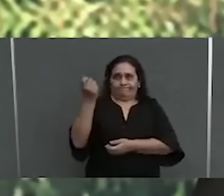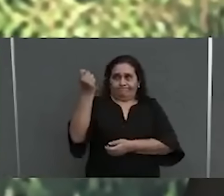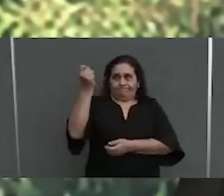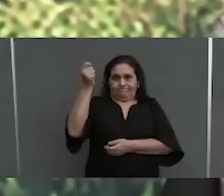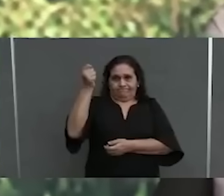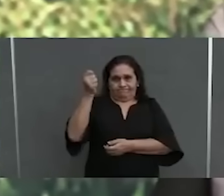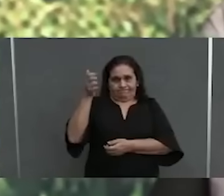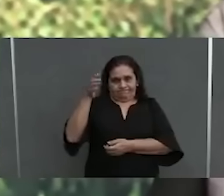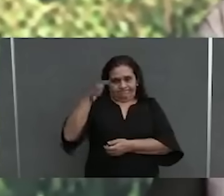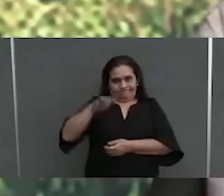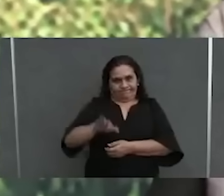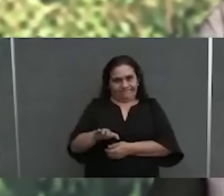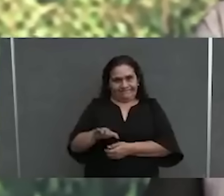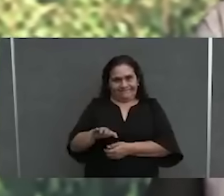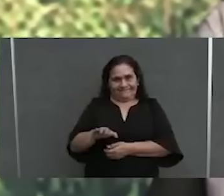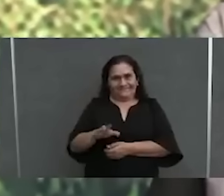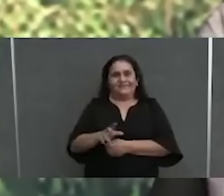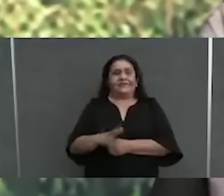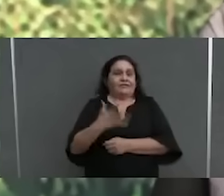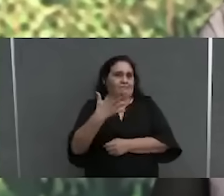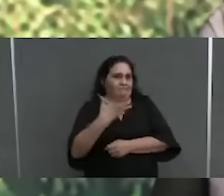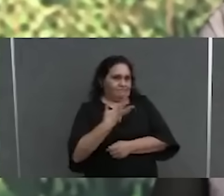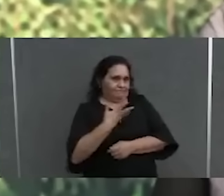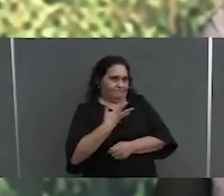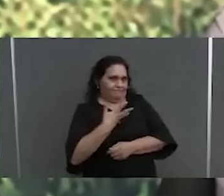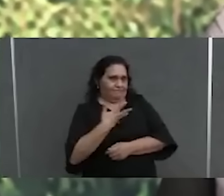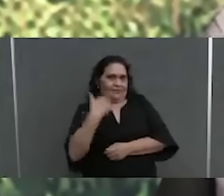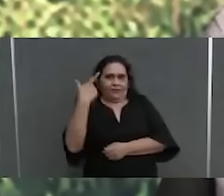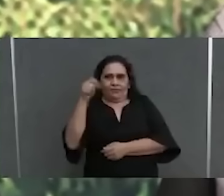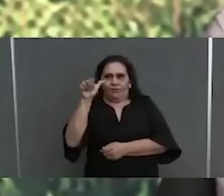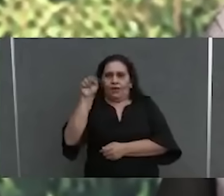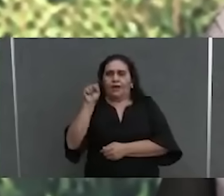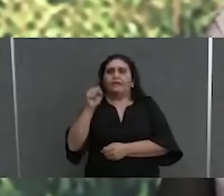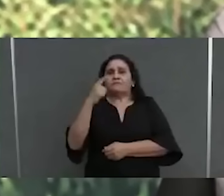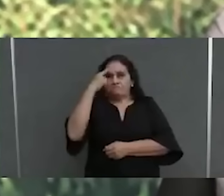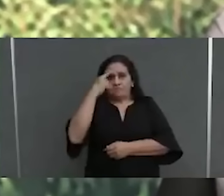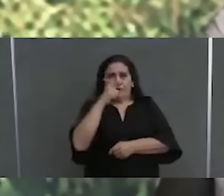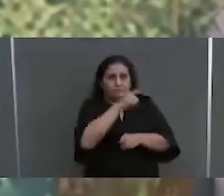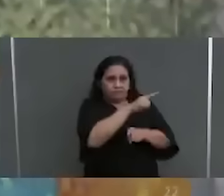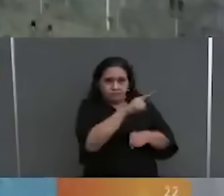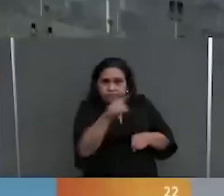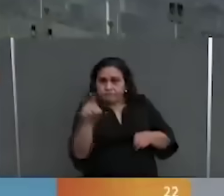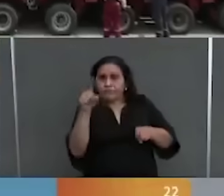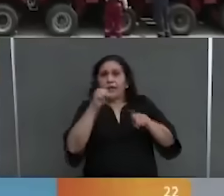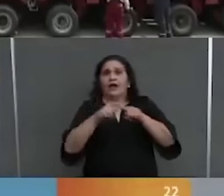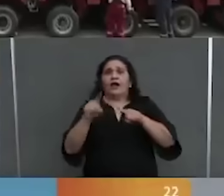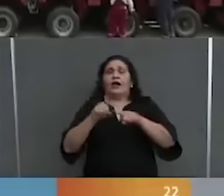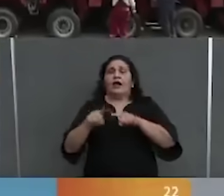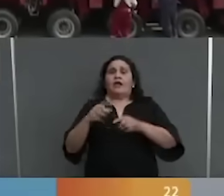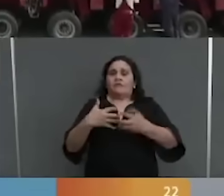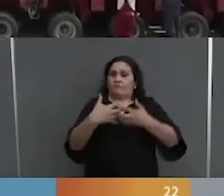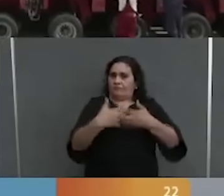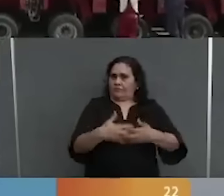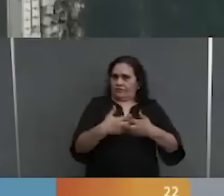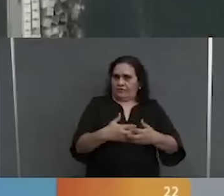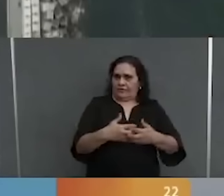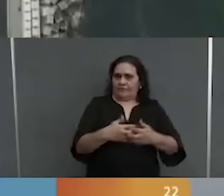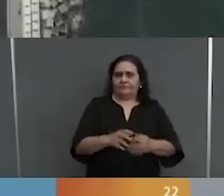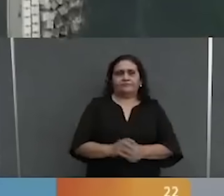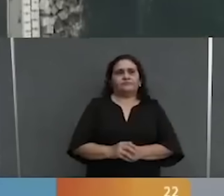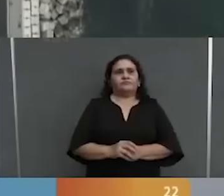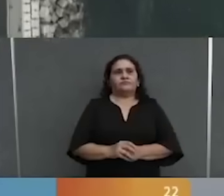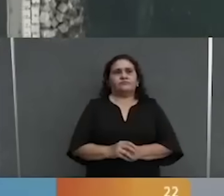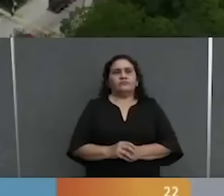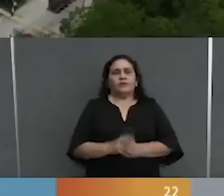y además de que podamos tener gas suficiente para la industria. Y bueno, pues el tema de la energía, las dos plantas